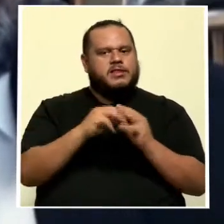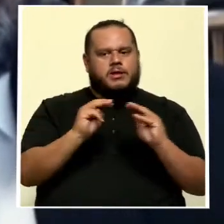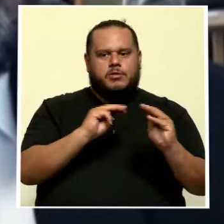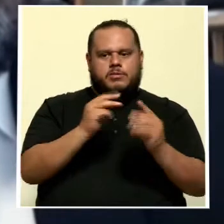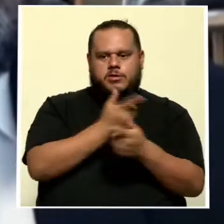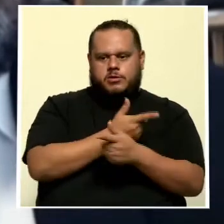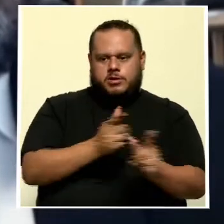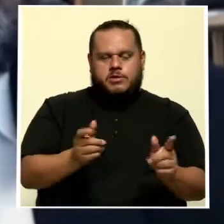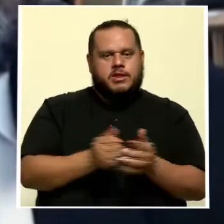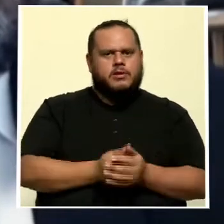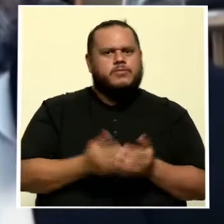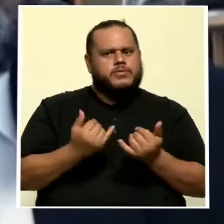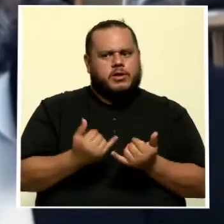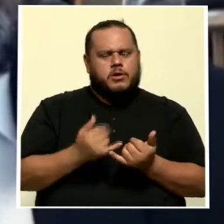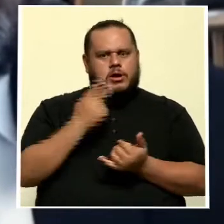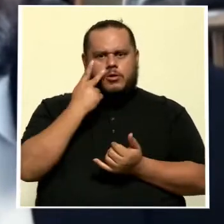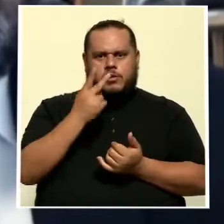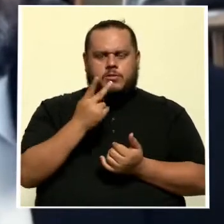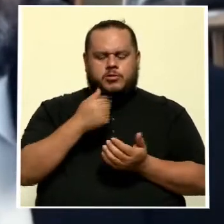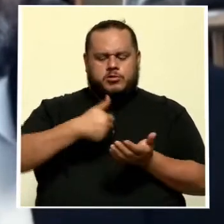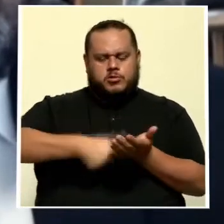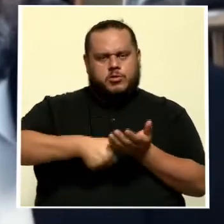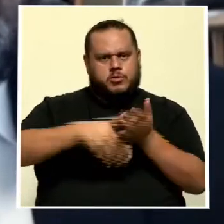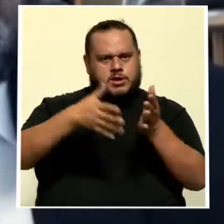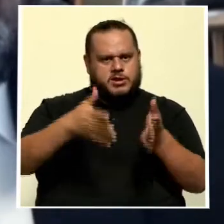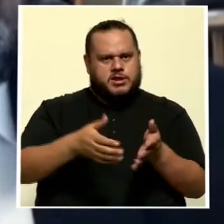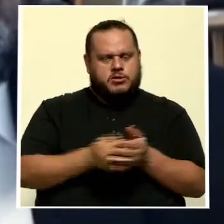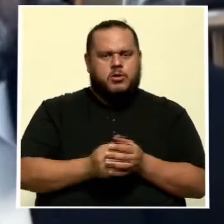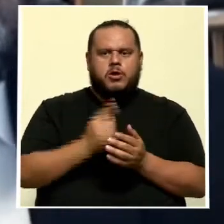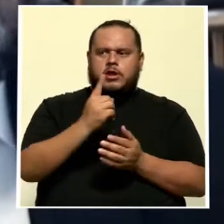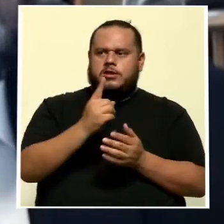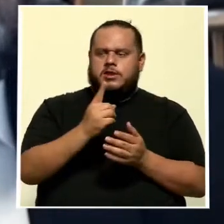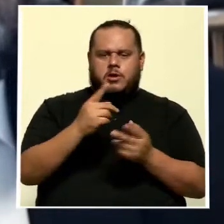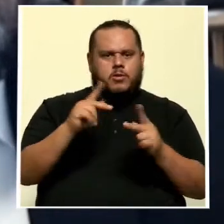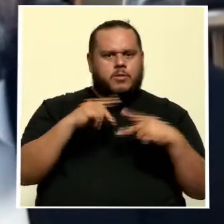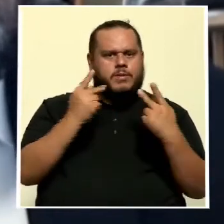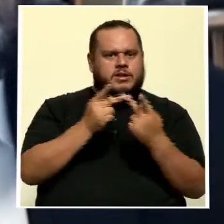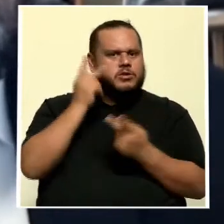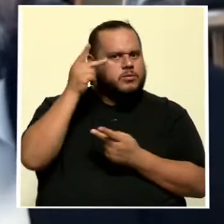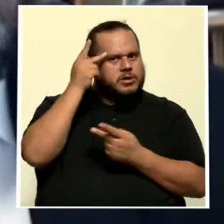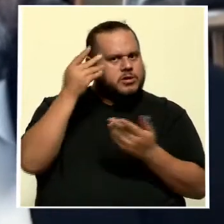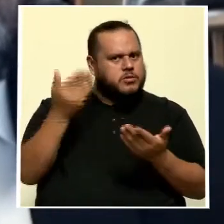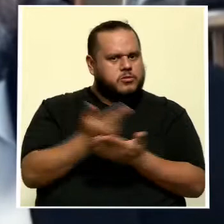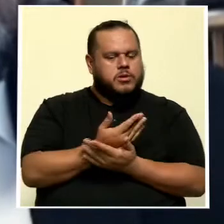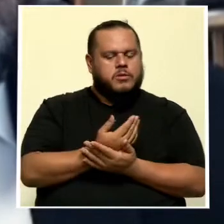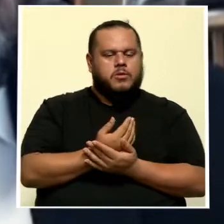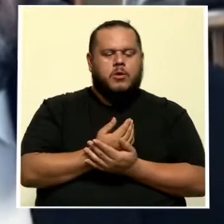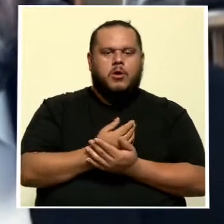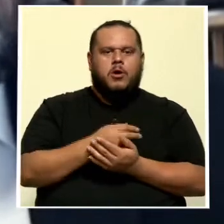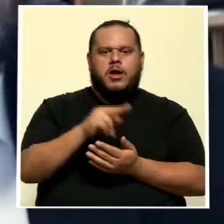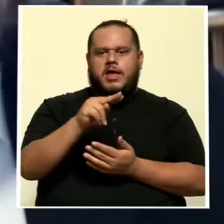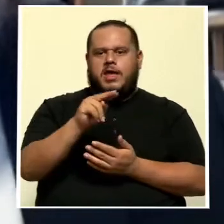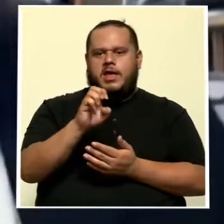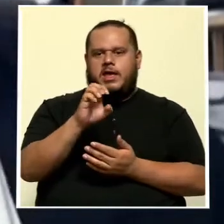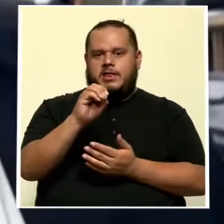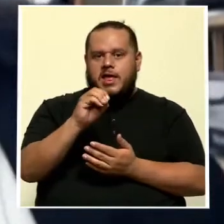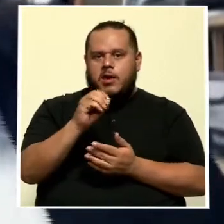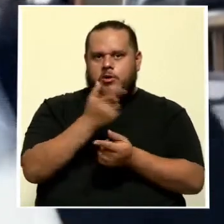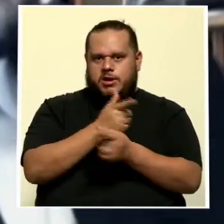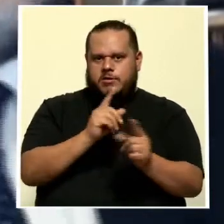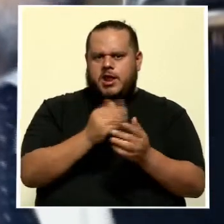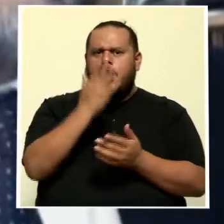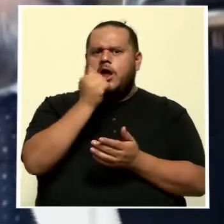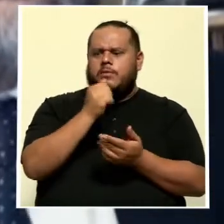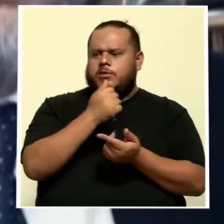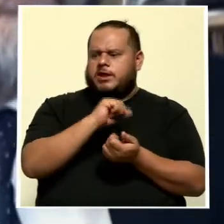libertario y ahora lo vemos como candidato de un partido nuevo, Unión Liberal. ¿Por qué se cambió